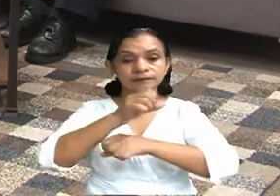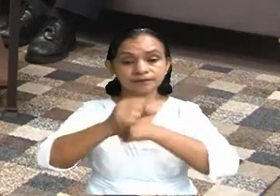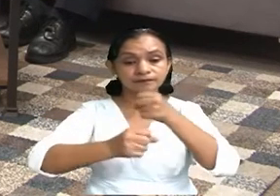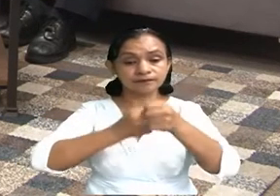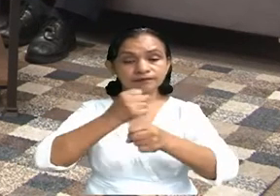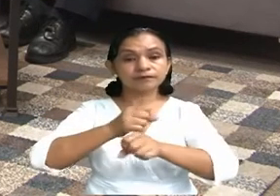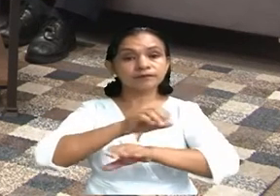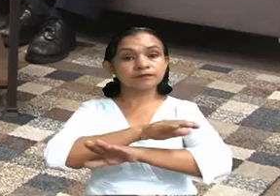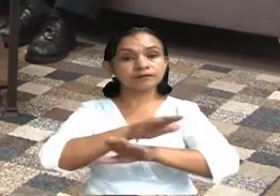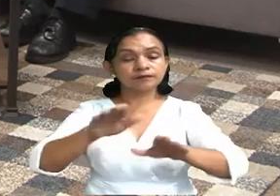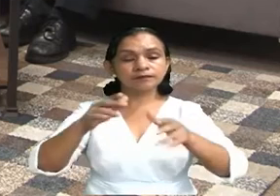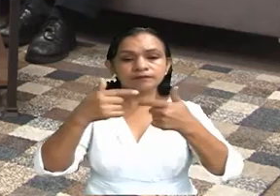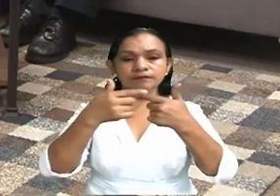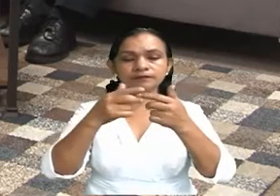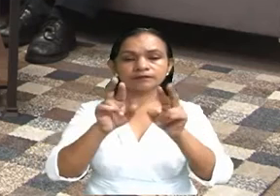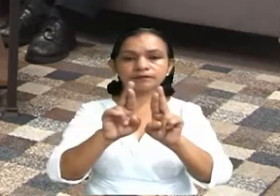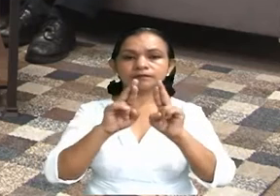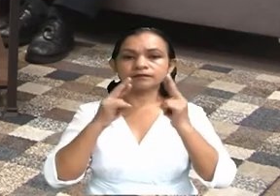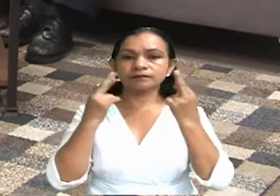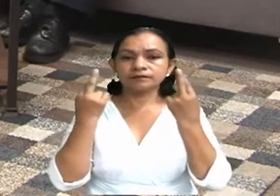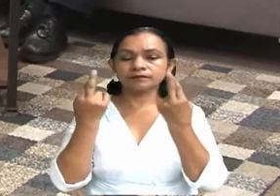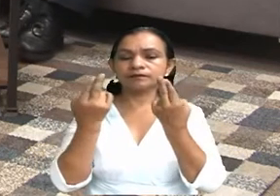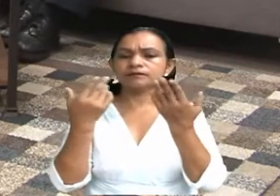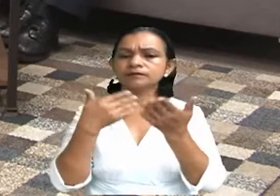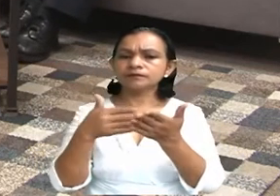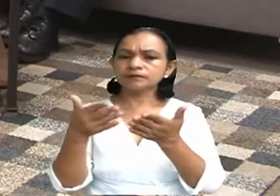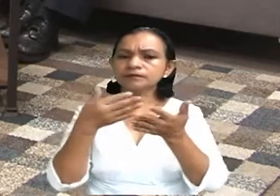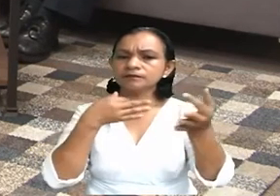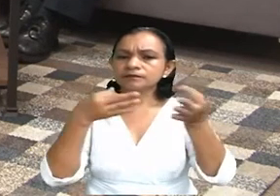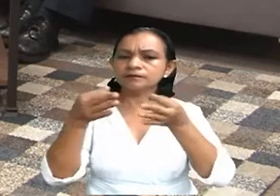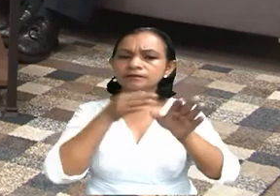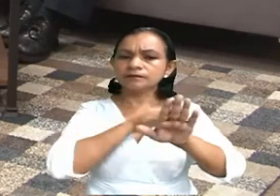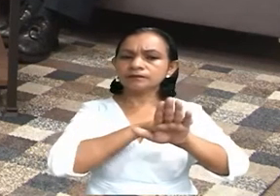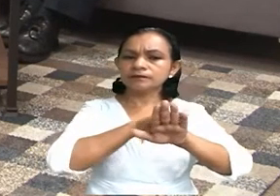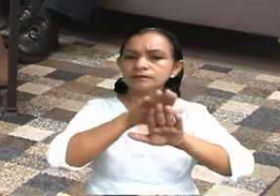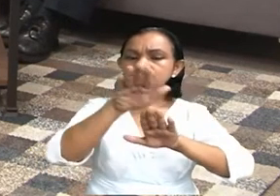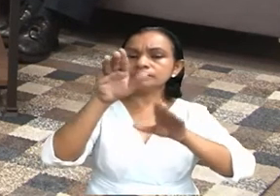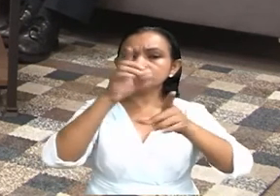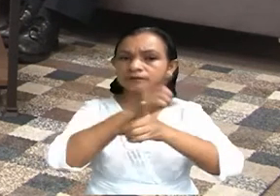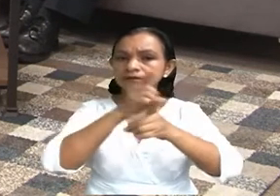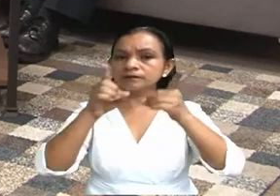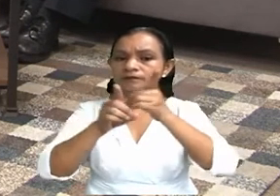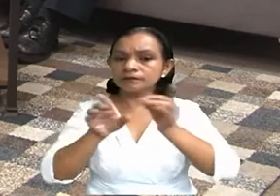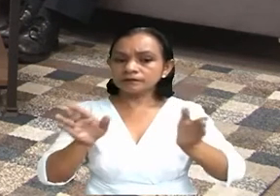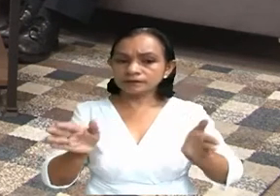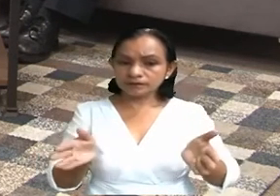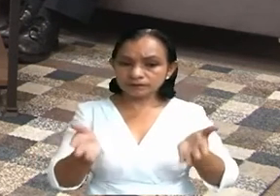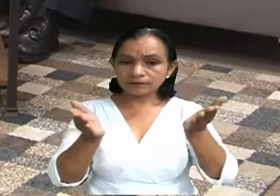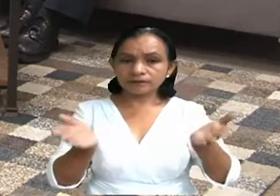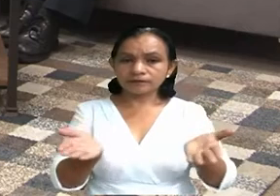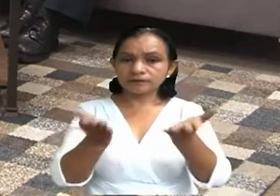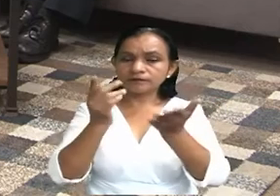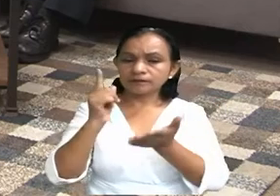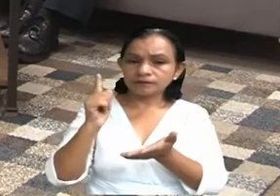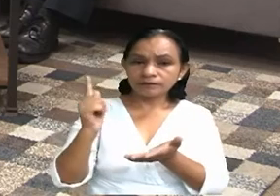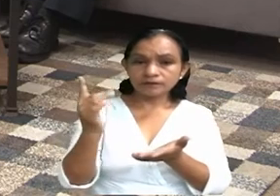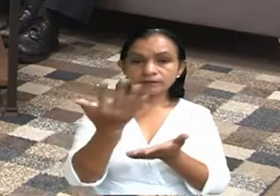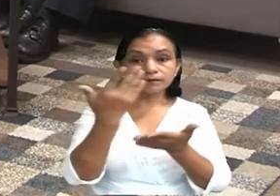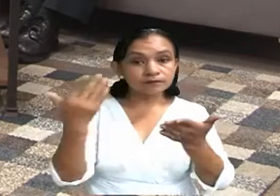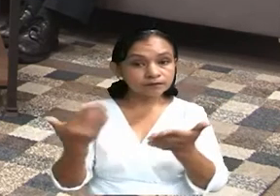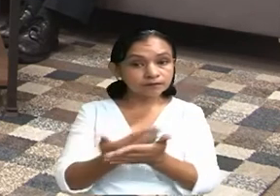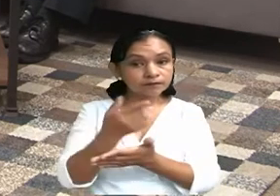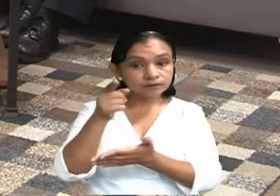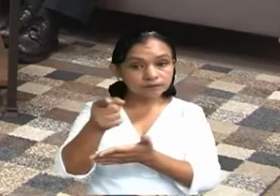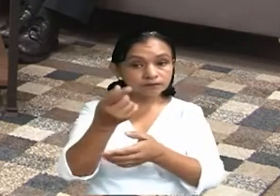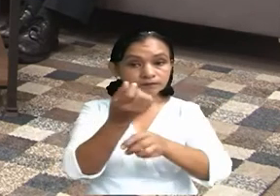años congresos de accesibilidad, garantizando y promoviendo que todo lo nuevo que construyan